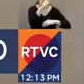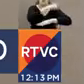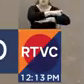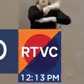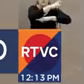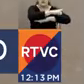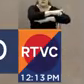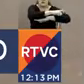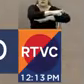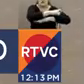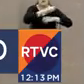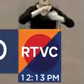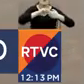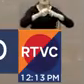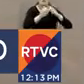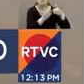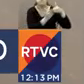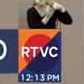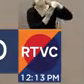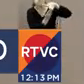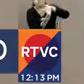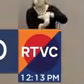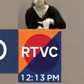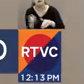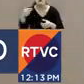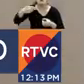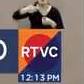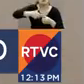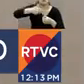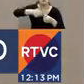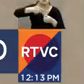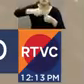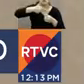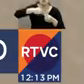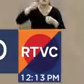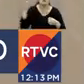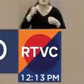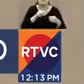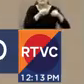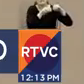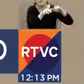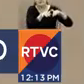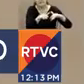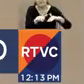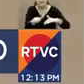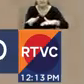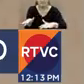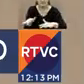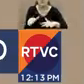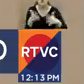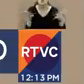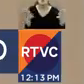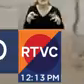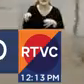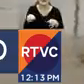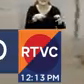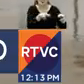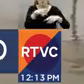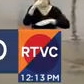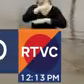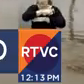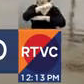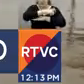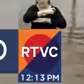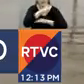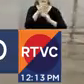la emergencia ambiental que puede ocasionar el derrame de combustible que era transportado en una embarcación que naufragó en aguas del río Putumayo. Los